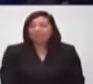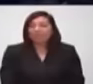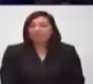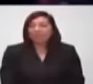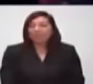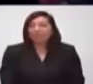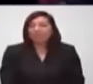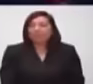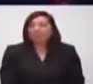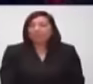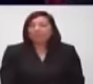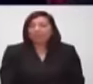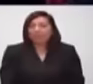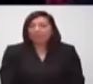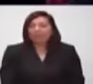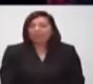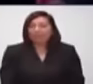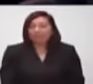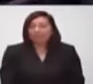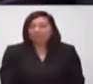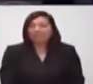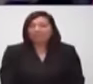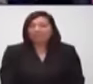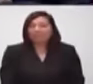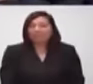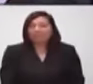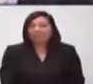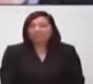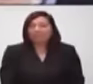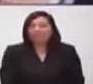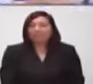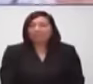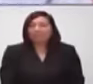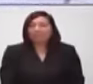Sí, por supuesto, se la otorga. Tiene la palabra.